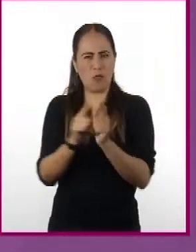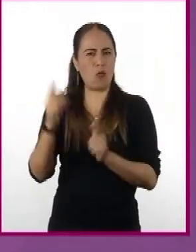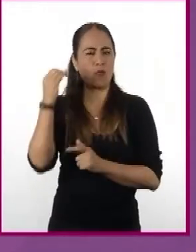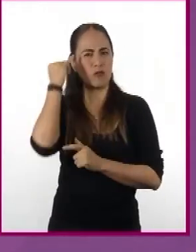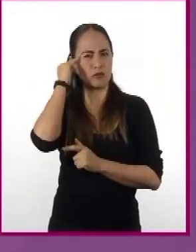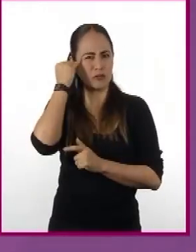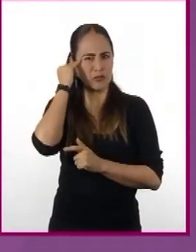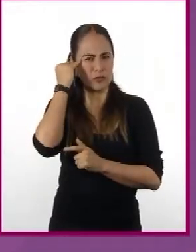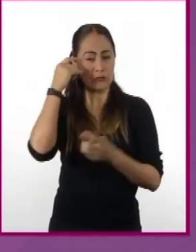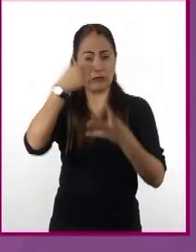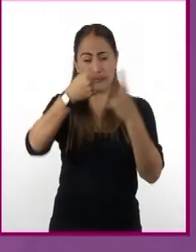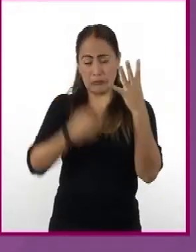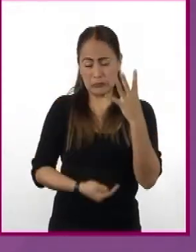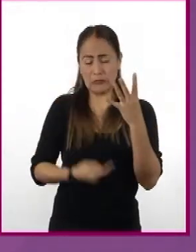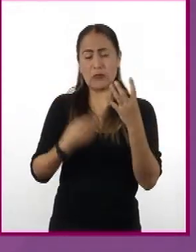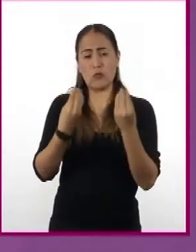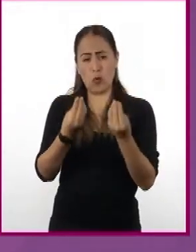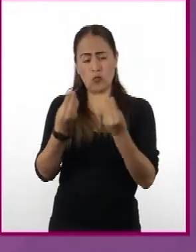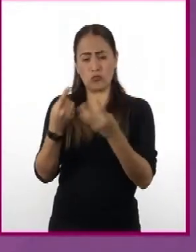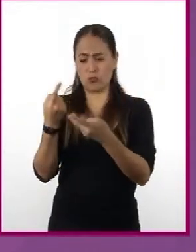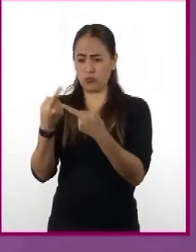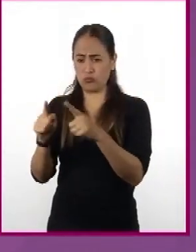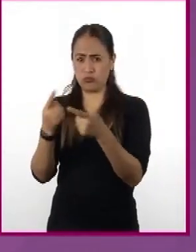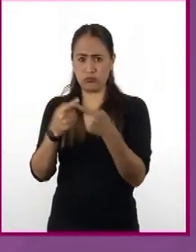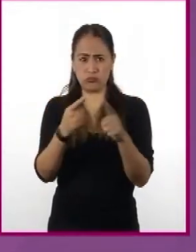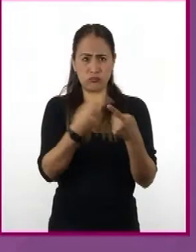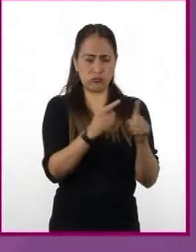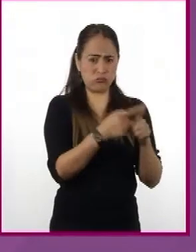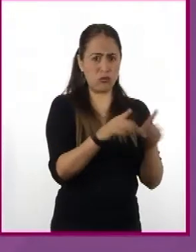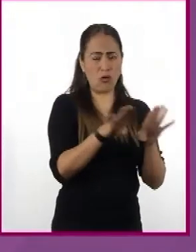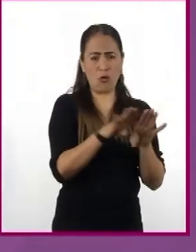lenguas originarias. Entonces dije, ¿cómo los